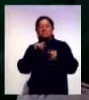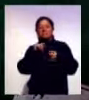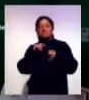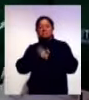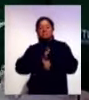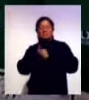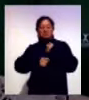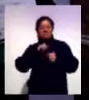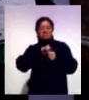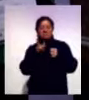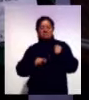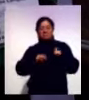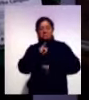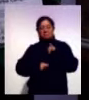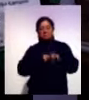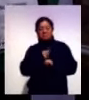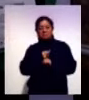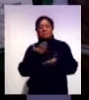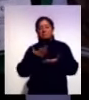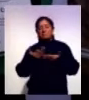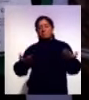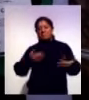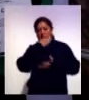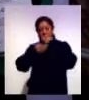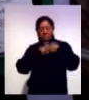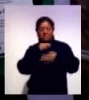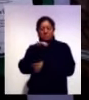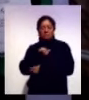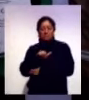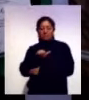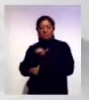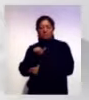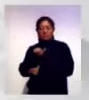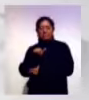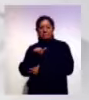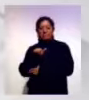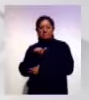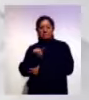internacionales. Con información de Adán Morales, Ahora Noticias.